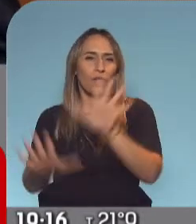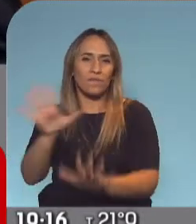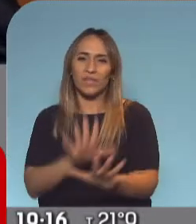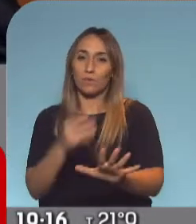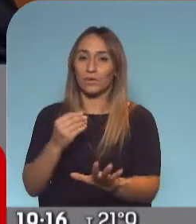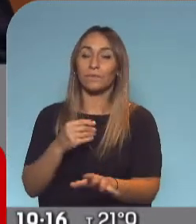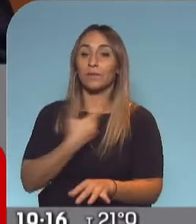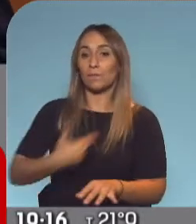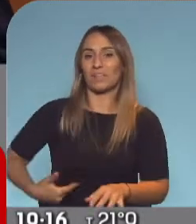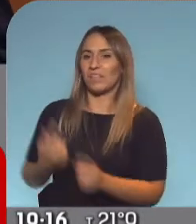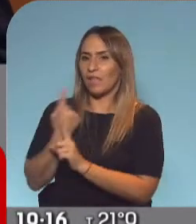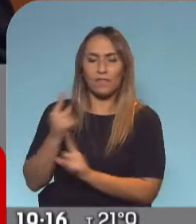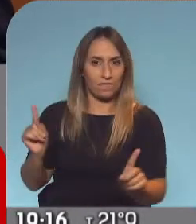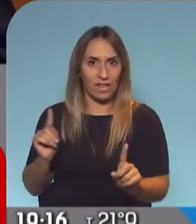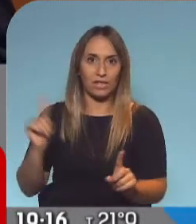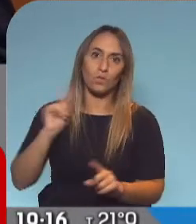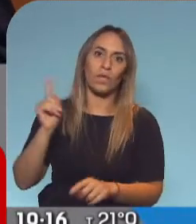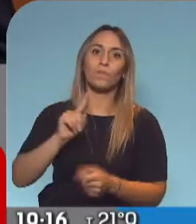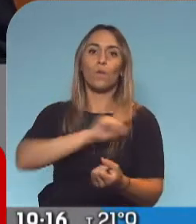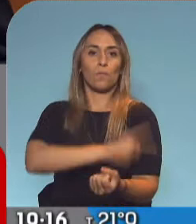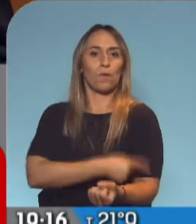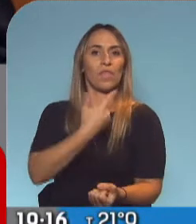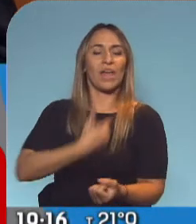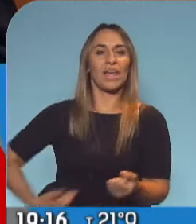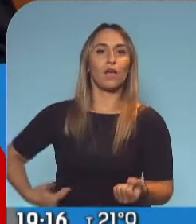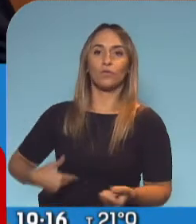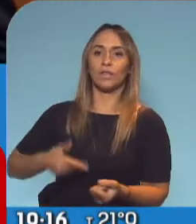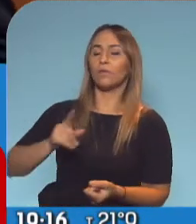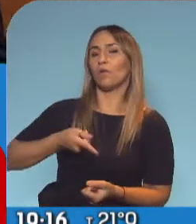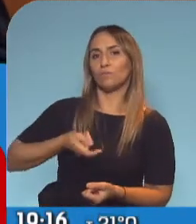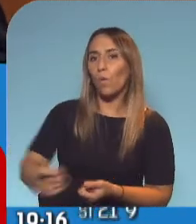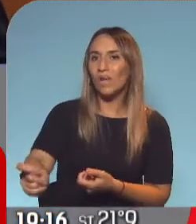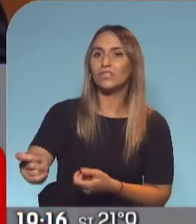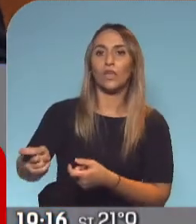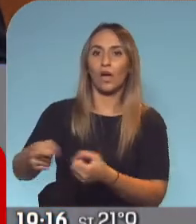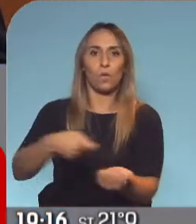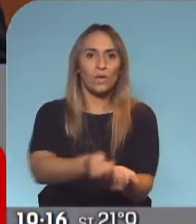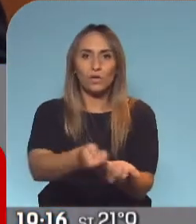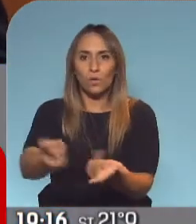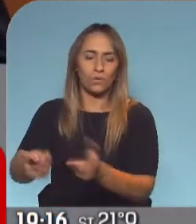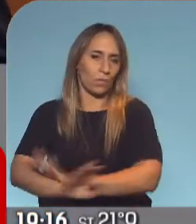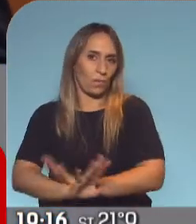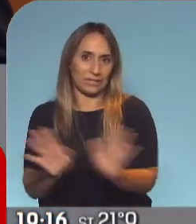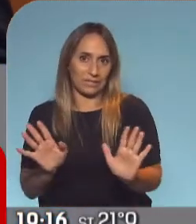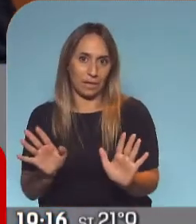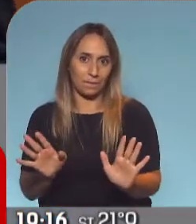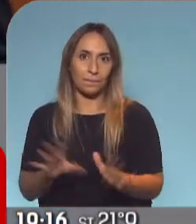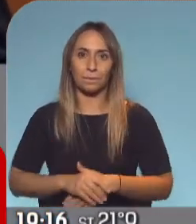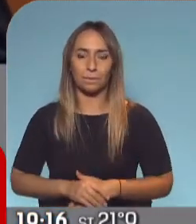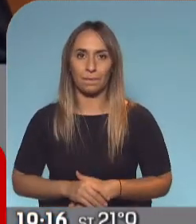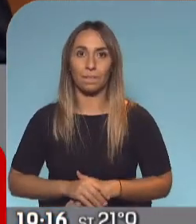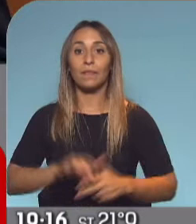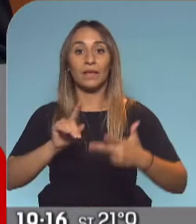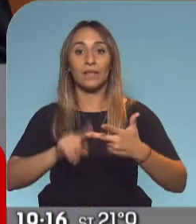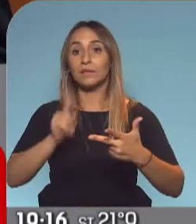es otro y no se impulsa desde el Poder Ejecutivo esa práctica del lawfare, pero las prácticas y las consecuencias del lawfare sigue. Y